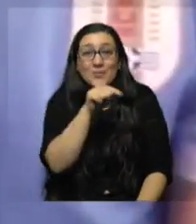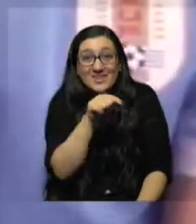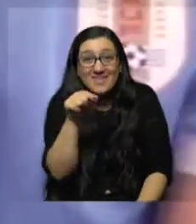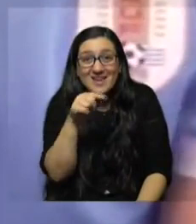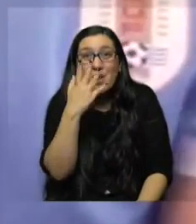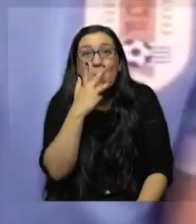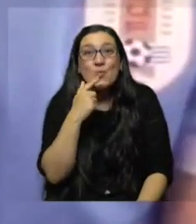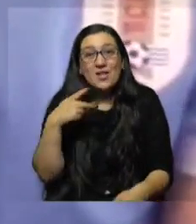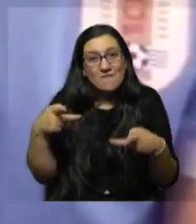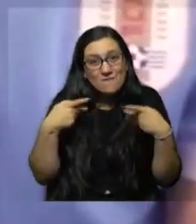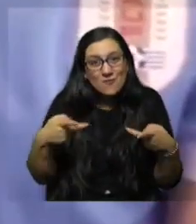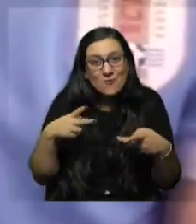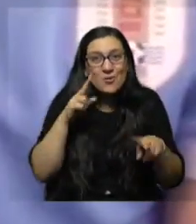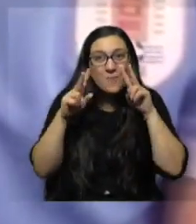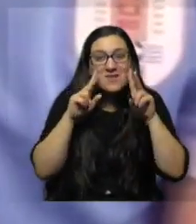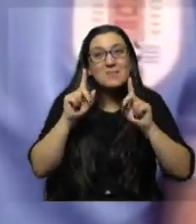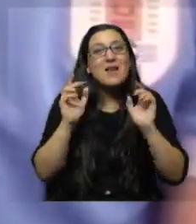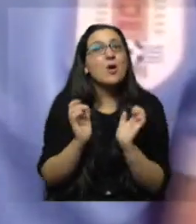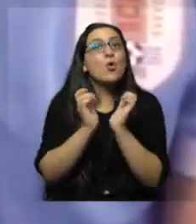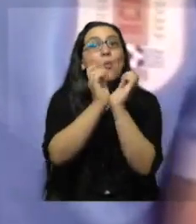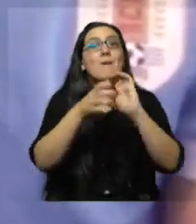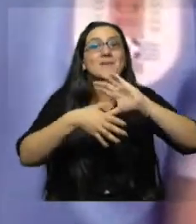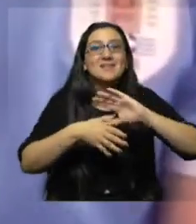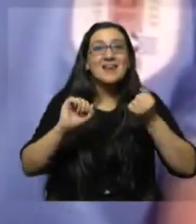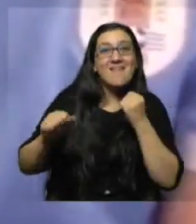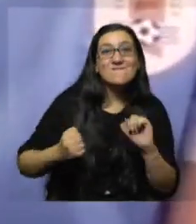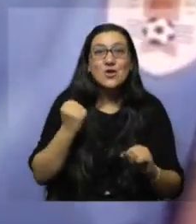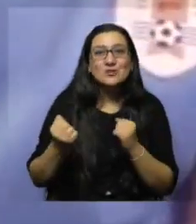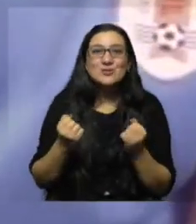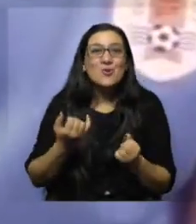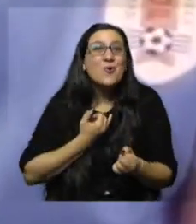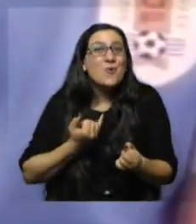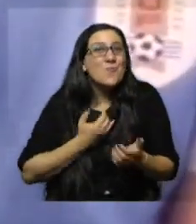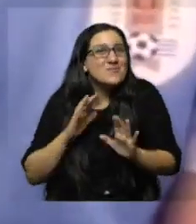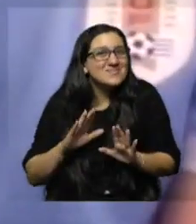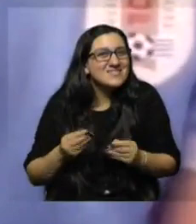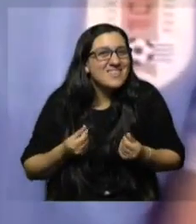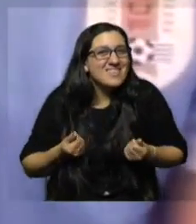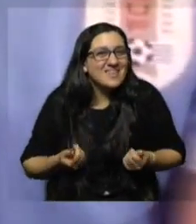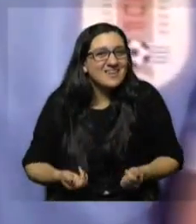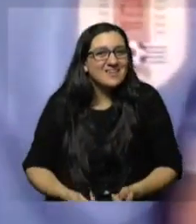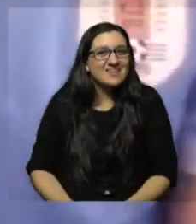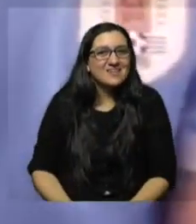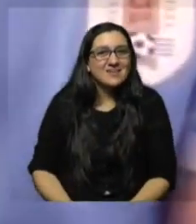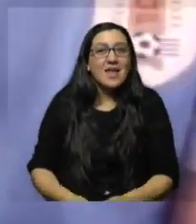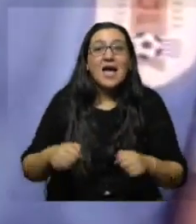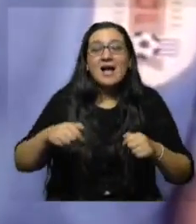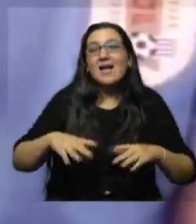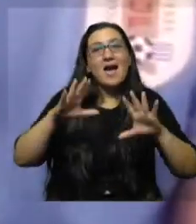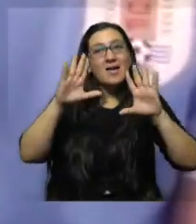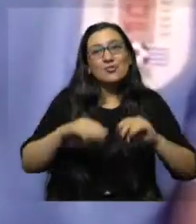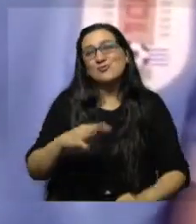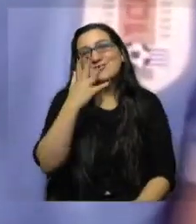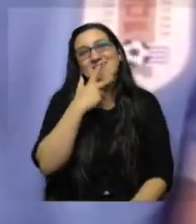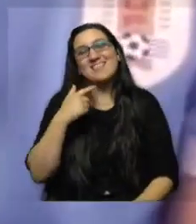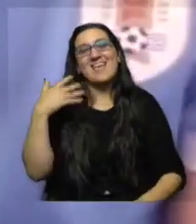¿Lo siguen? ¿Siguieron la Copa América? ¿Tienen mucho nervio para acá? ¿Cómo siguen el Mundial? Acá somos todos fans de